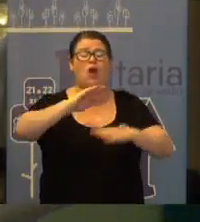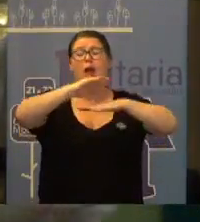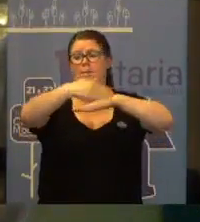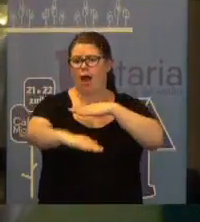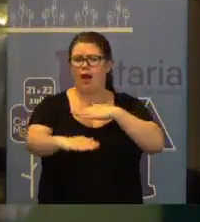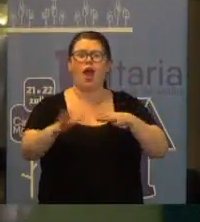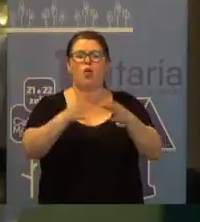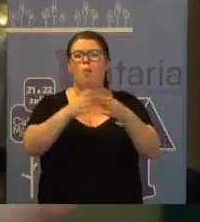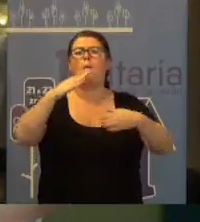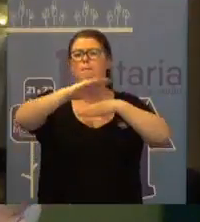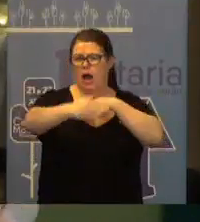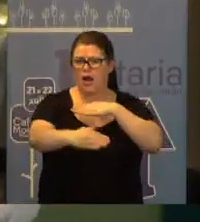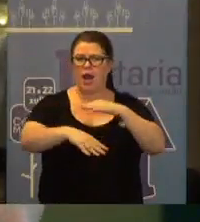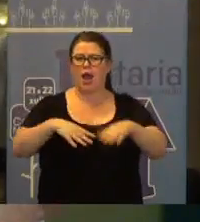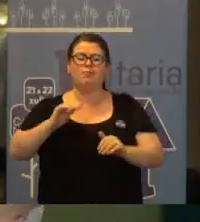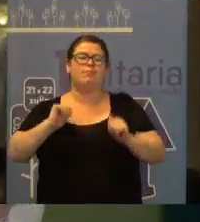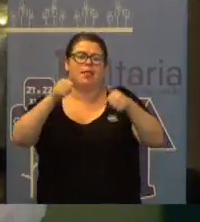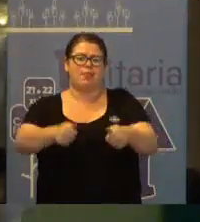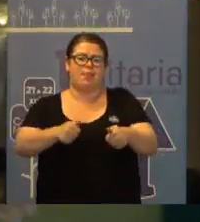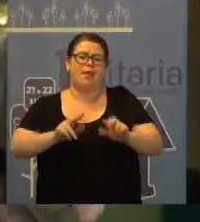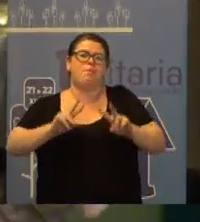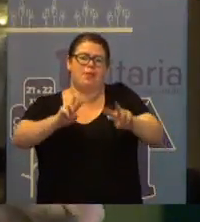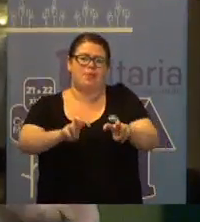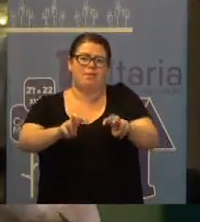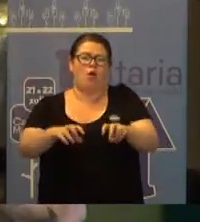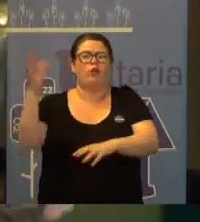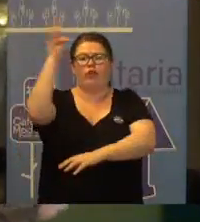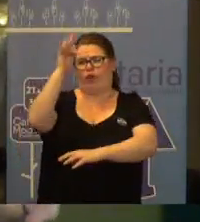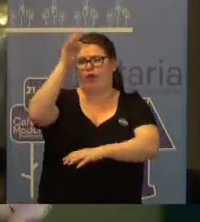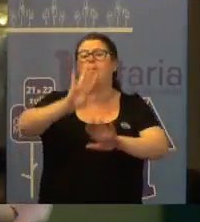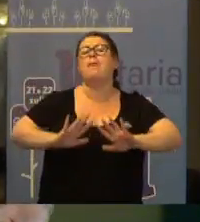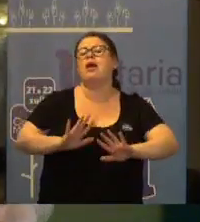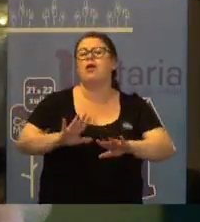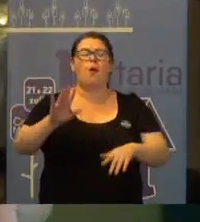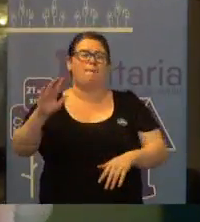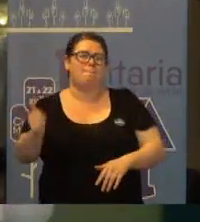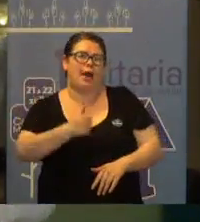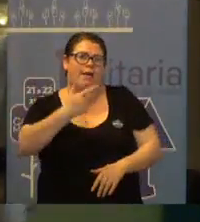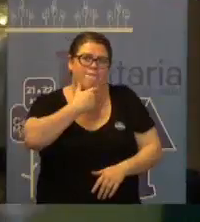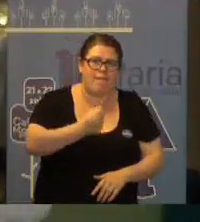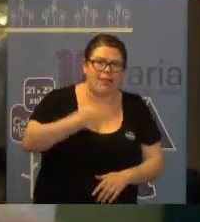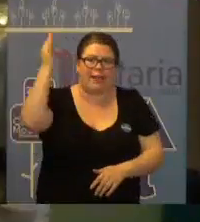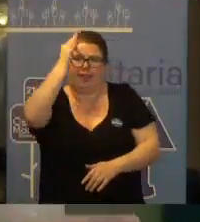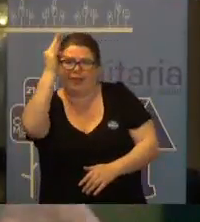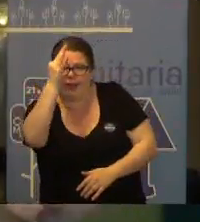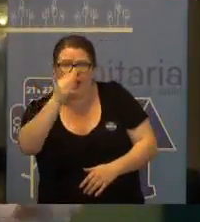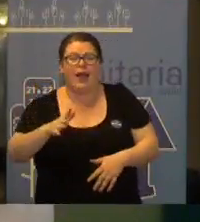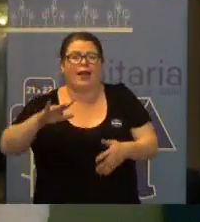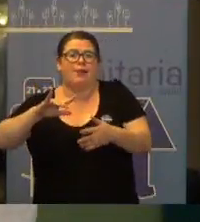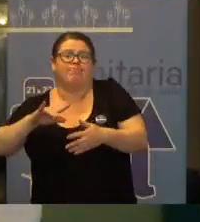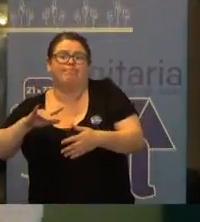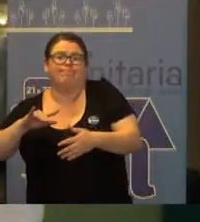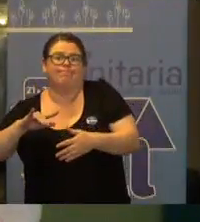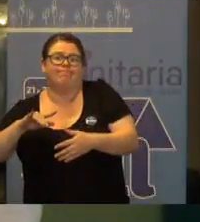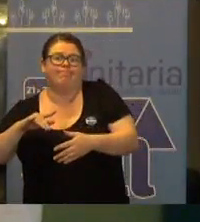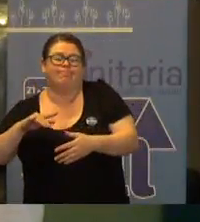o principio, teorizouse dende o principio, pero é moito máis fácil teorizar que logo practicar,